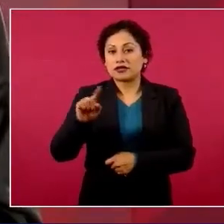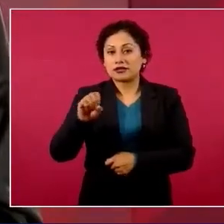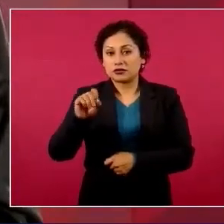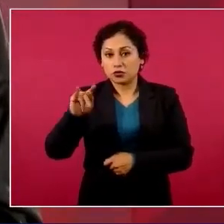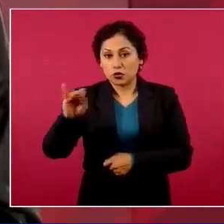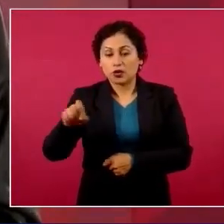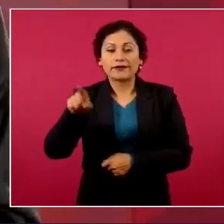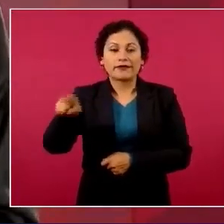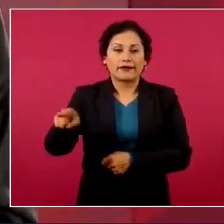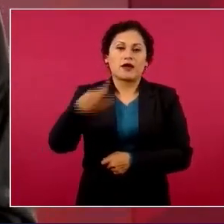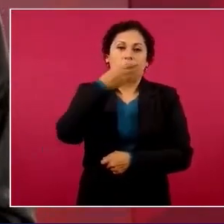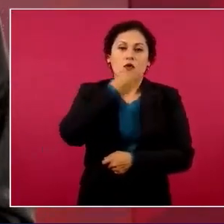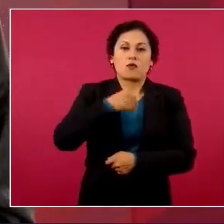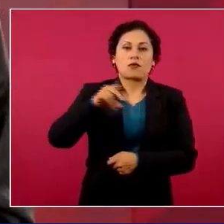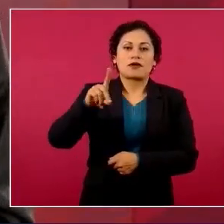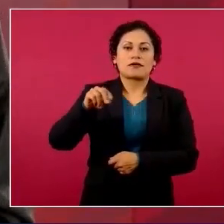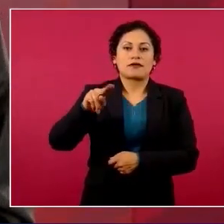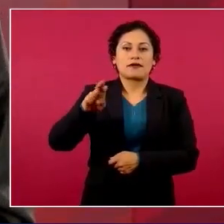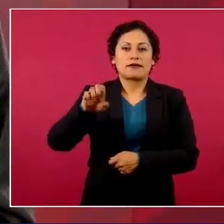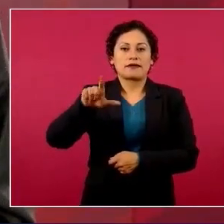de Daniel Cabrera,